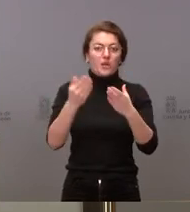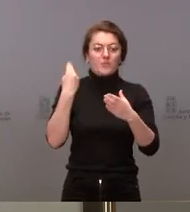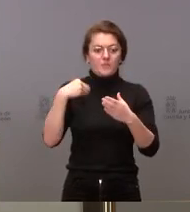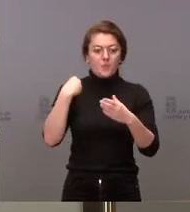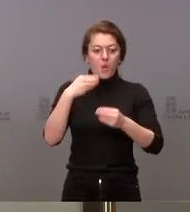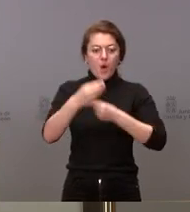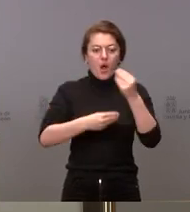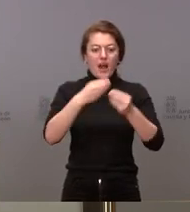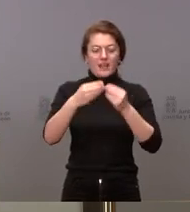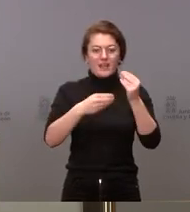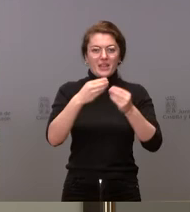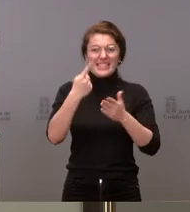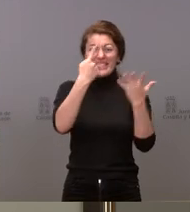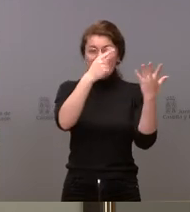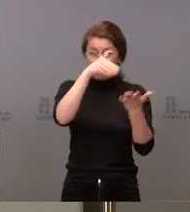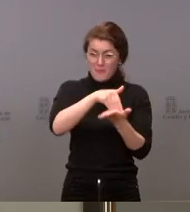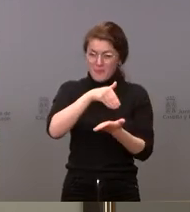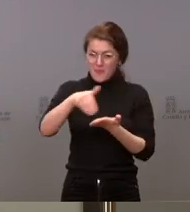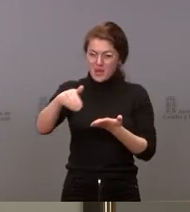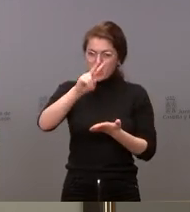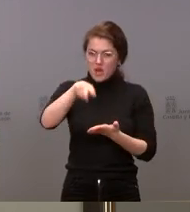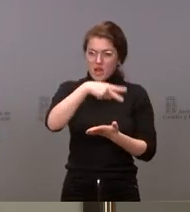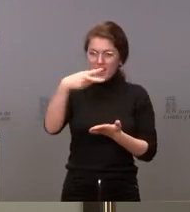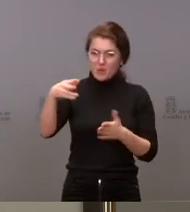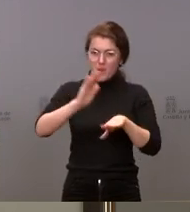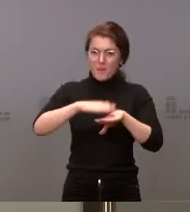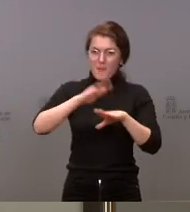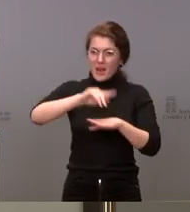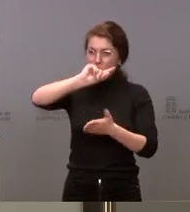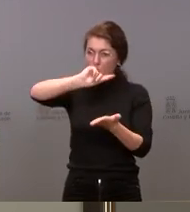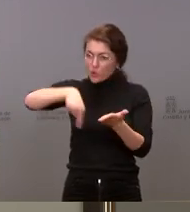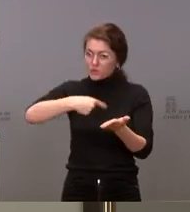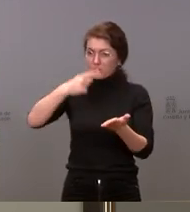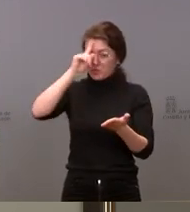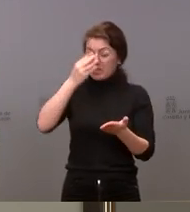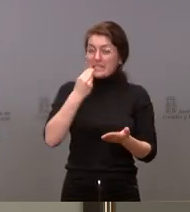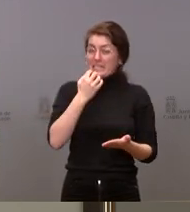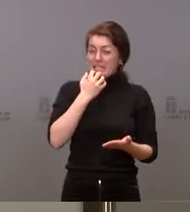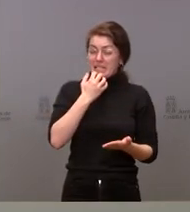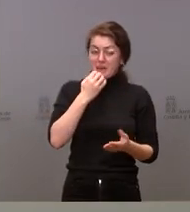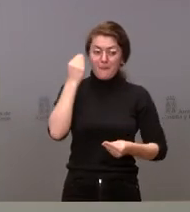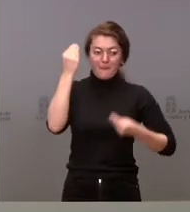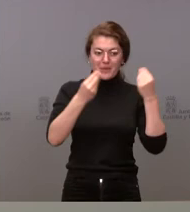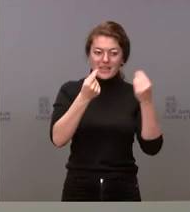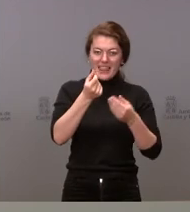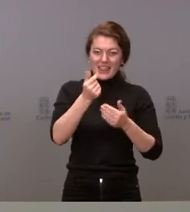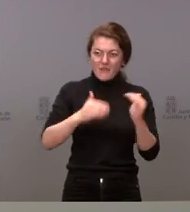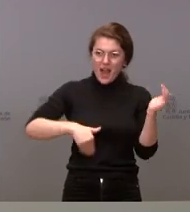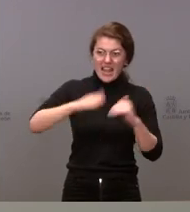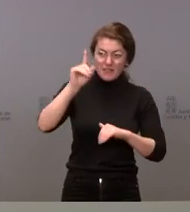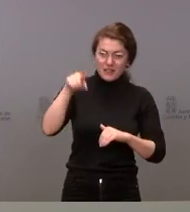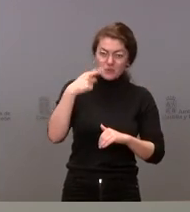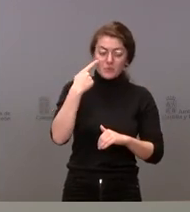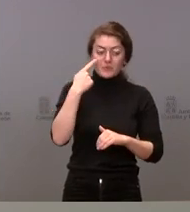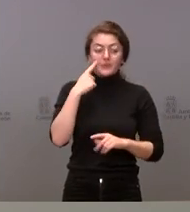confirmar esa cifra y si es una cifra que consideran elevada o no en cuanto a las actas de los expertos que